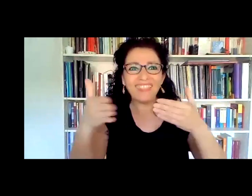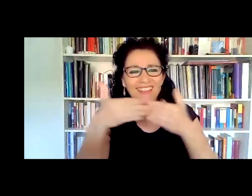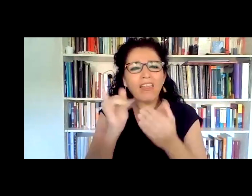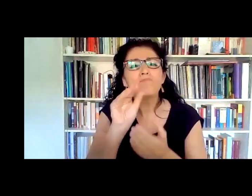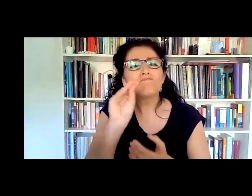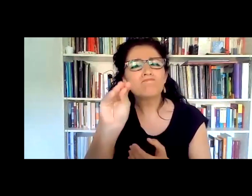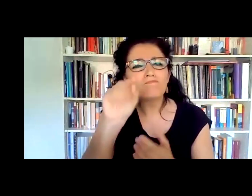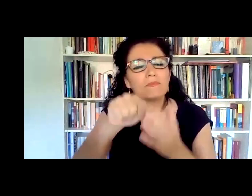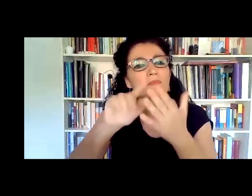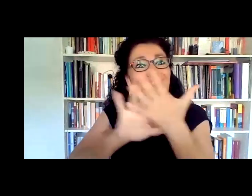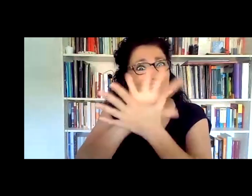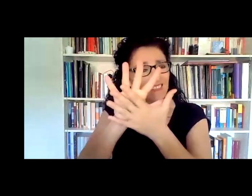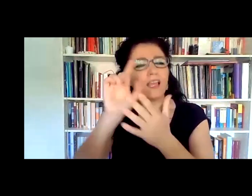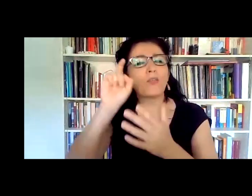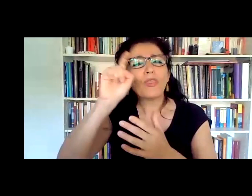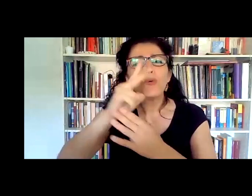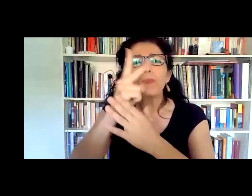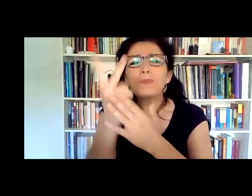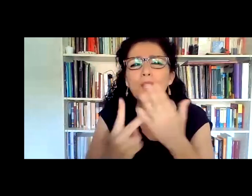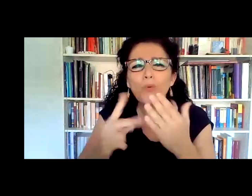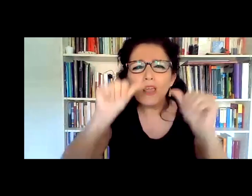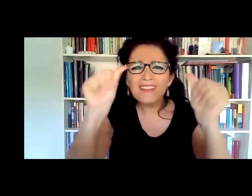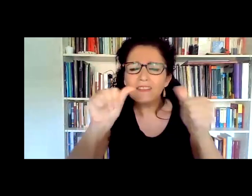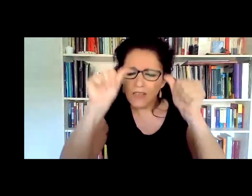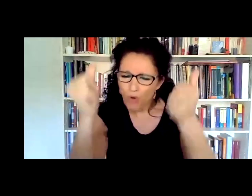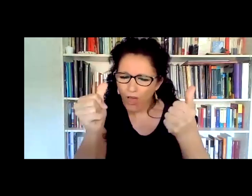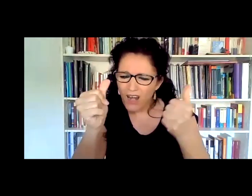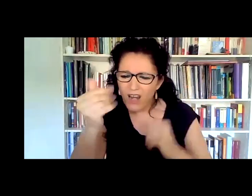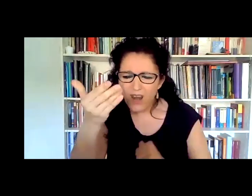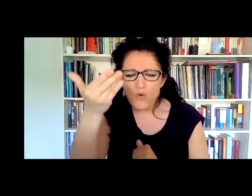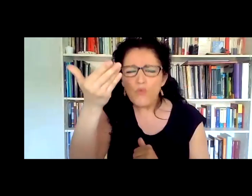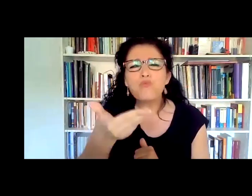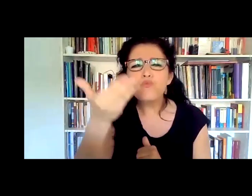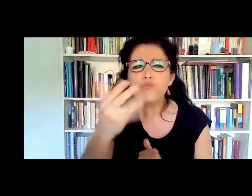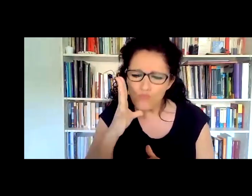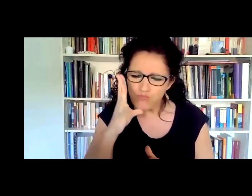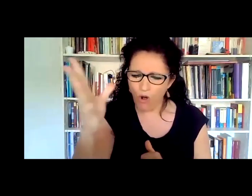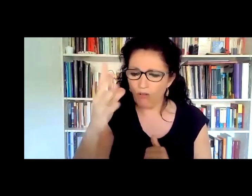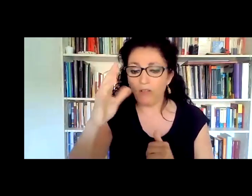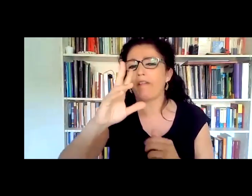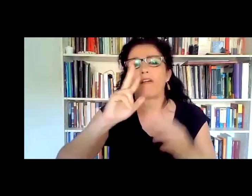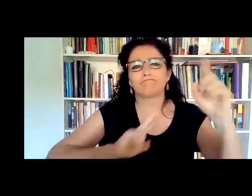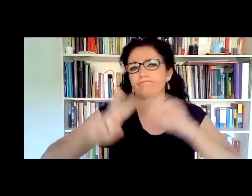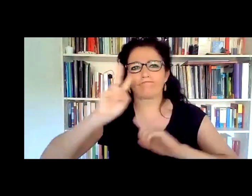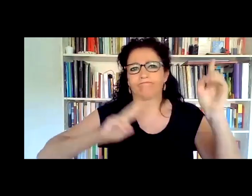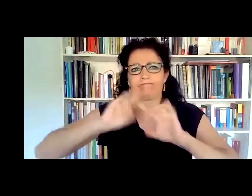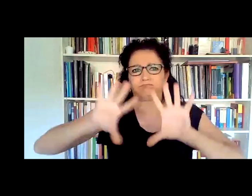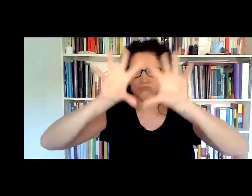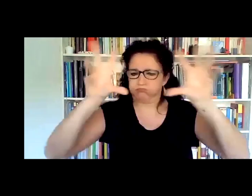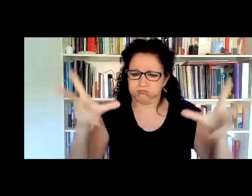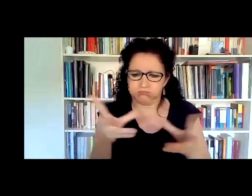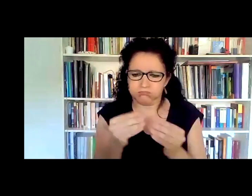Como decía, contaban con preguntas abiertas y cerradas. Una de ellas era si la educación bilingüe intermodal de la lengua de